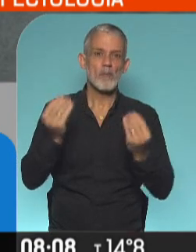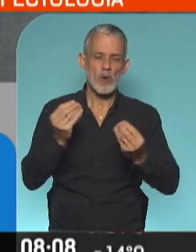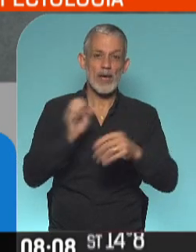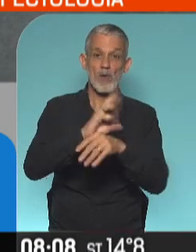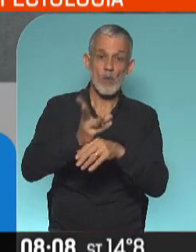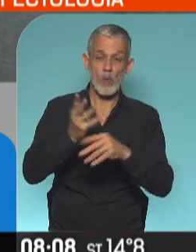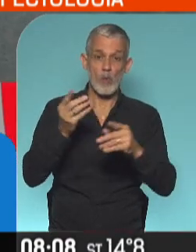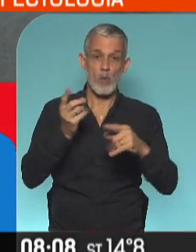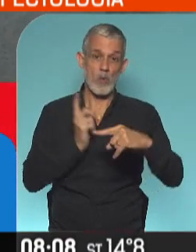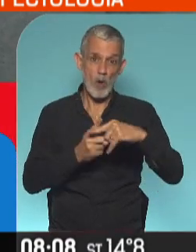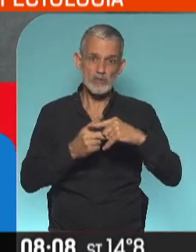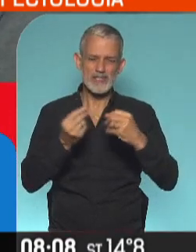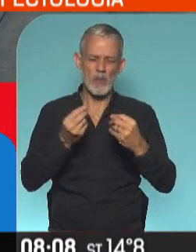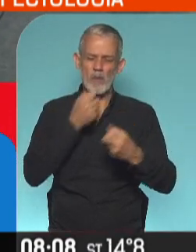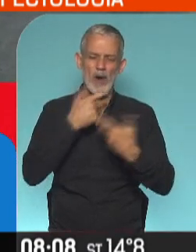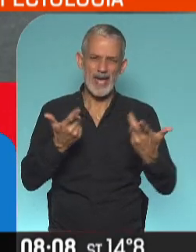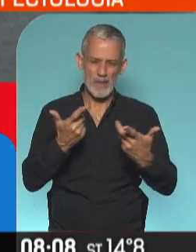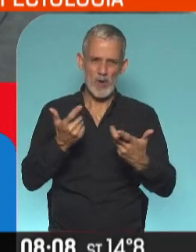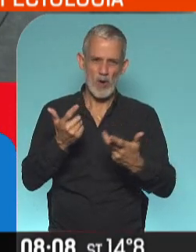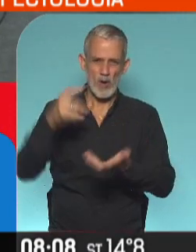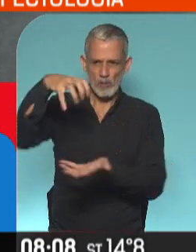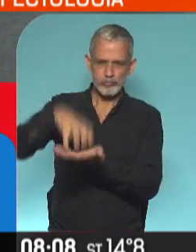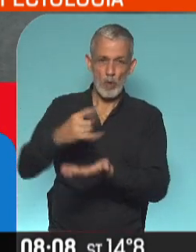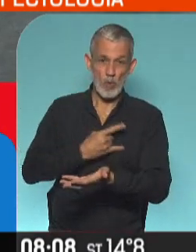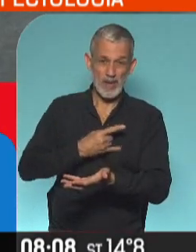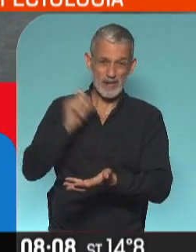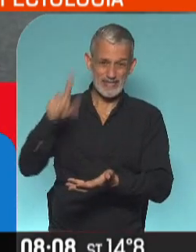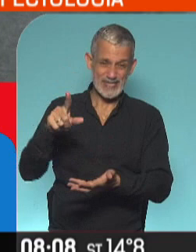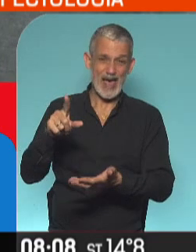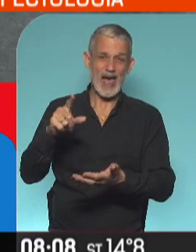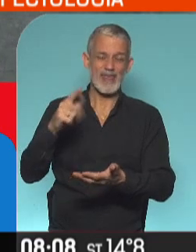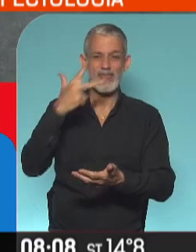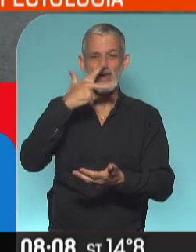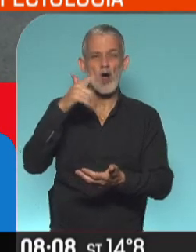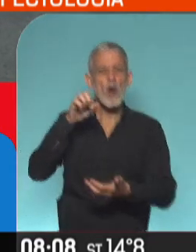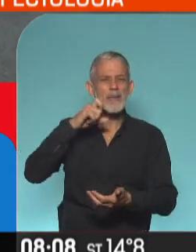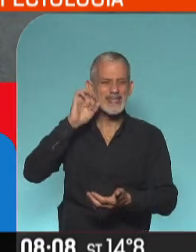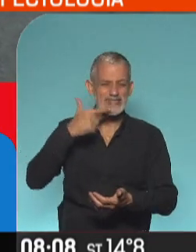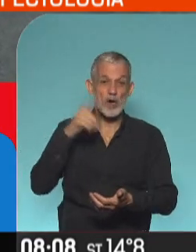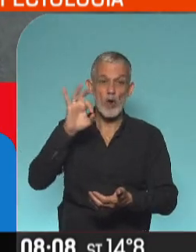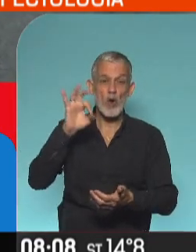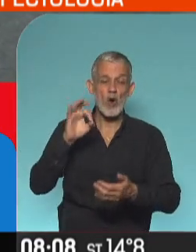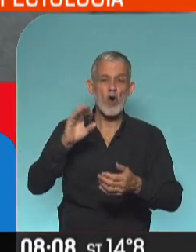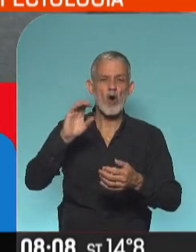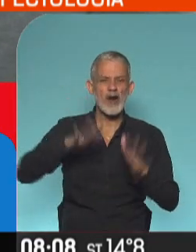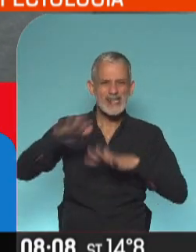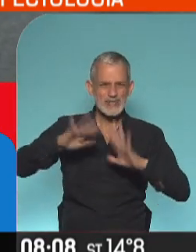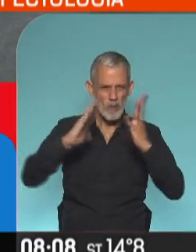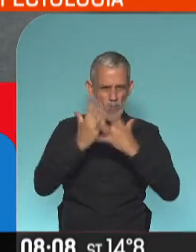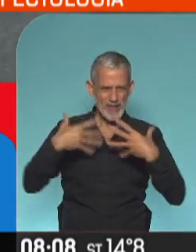casos y tanto la Johns Hopkins o la OMS te